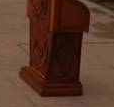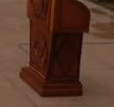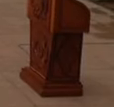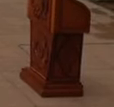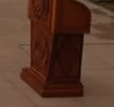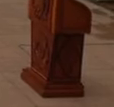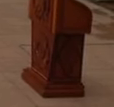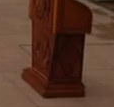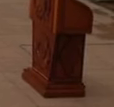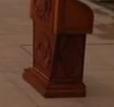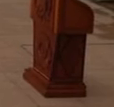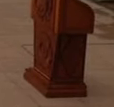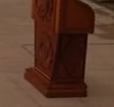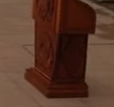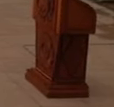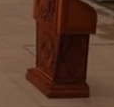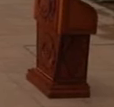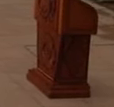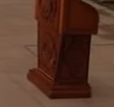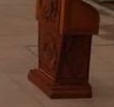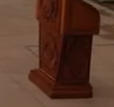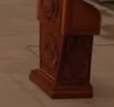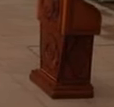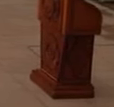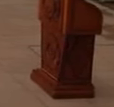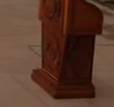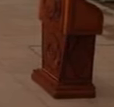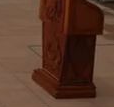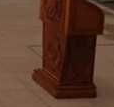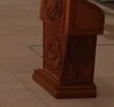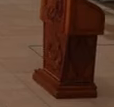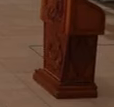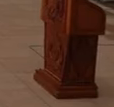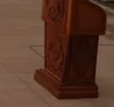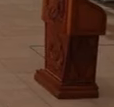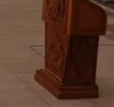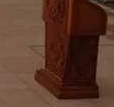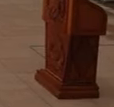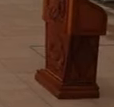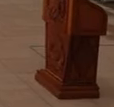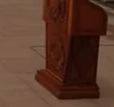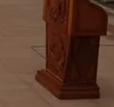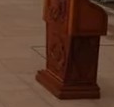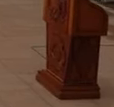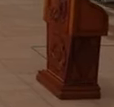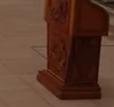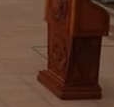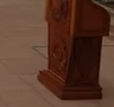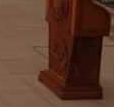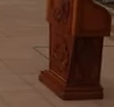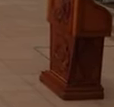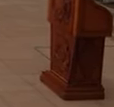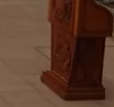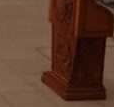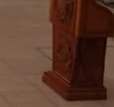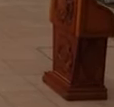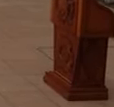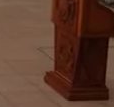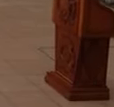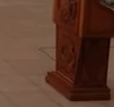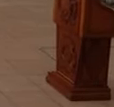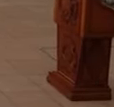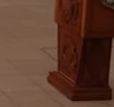lunes 23 de agosto de 2021. Primeramente vamos a recibir a el primero de nuestros exponentes con